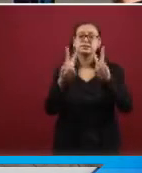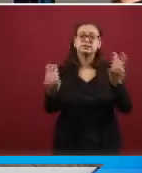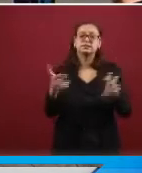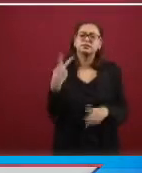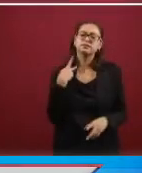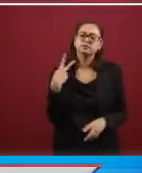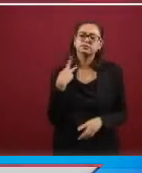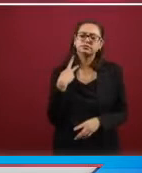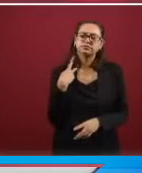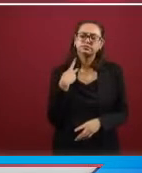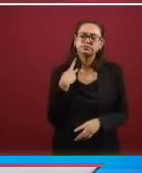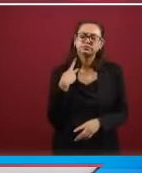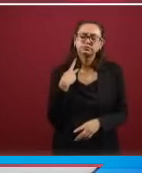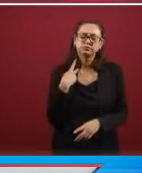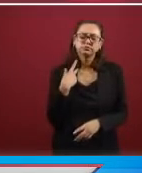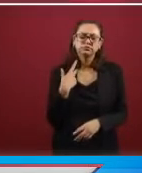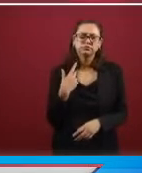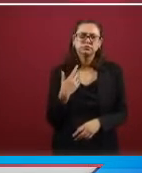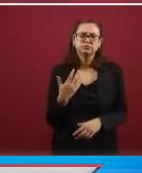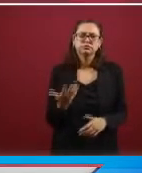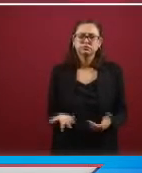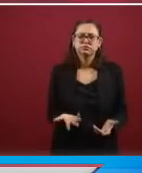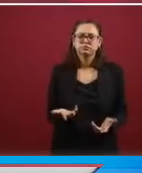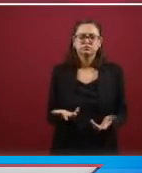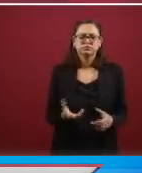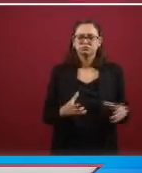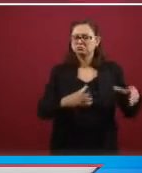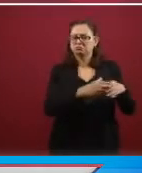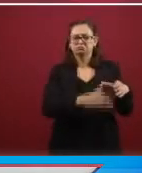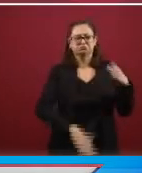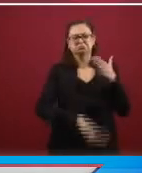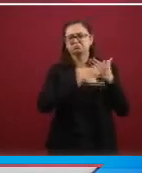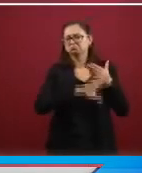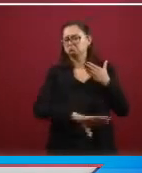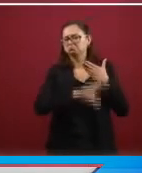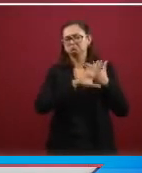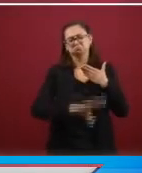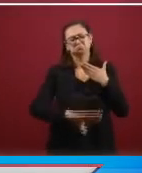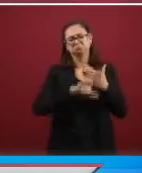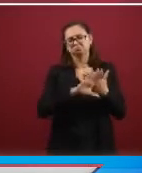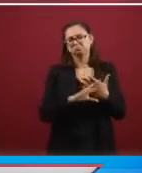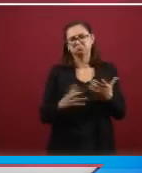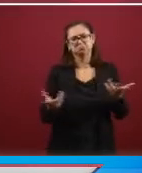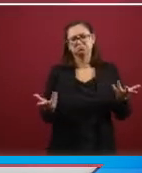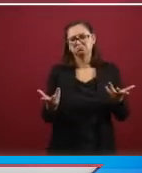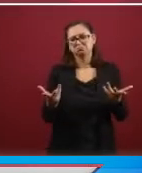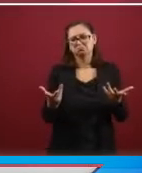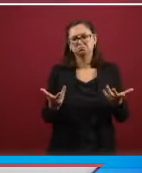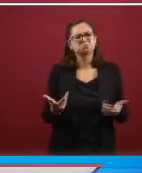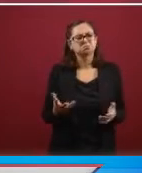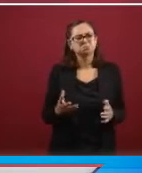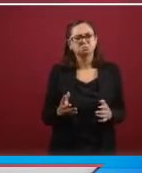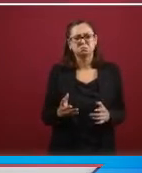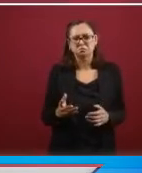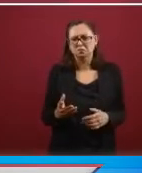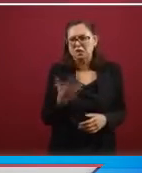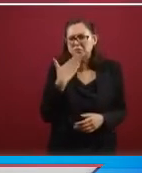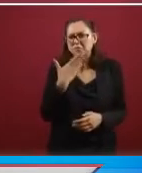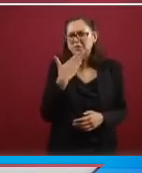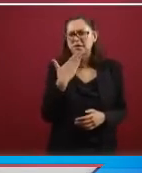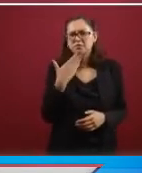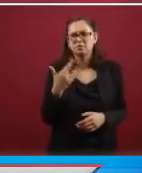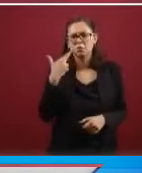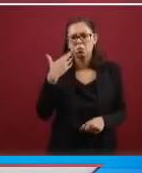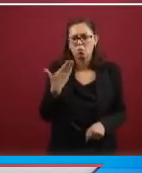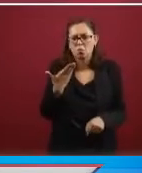Oposición. Es sano contar con una posición. Los conservadores no han podido conformarse como un grupo reaccionario como sucedió en otras transformaciones